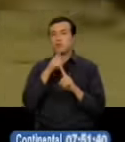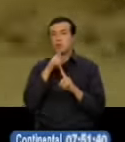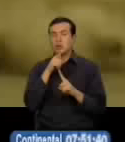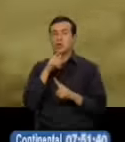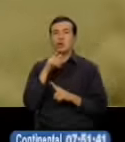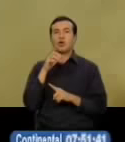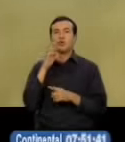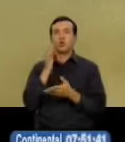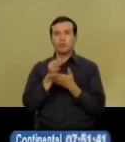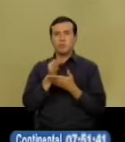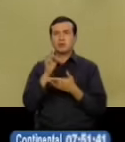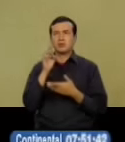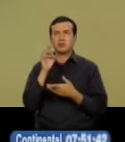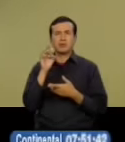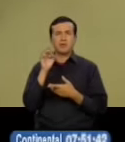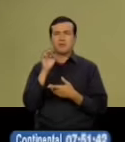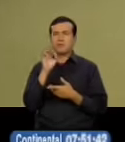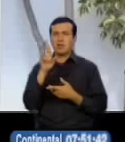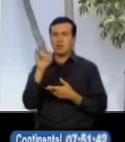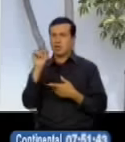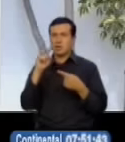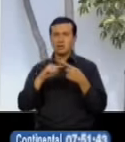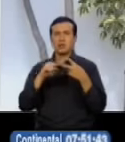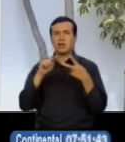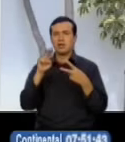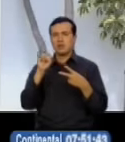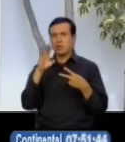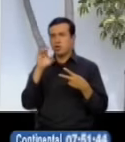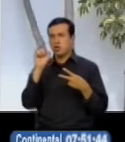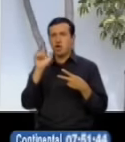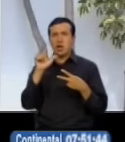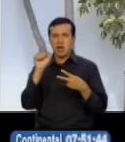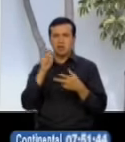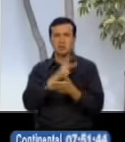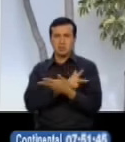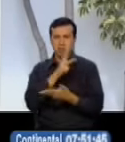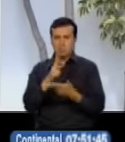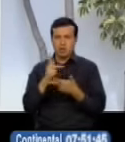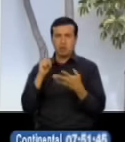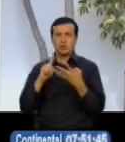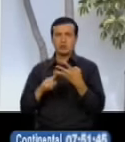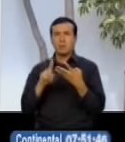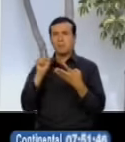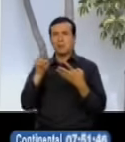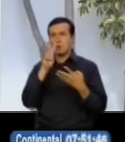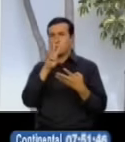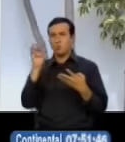de Cotopaxi, en la 1600 está Nicolai Valseca de Chimborazo, en la 1400 está